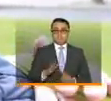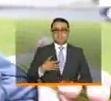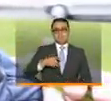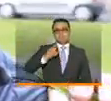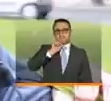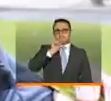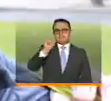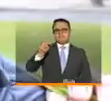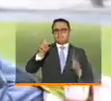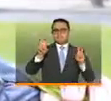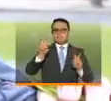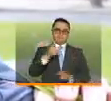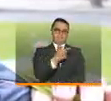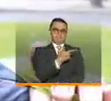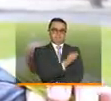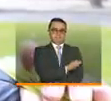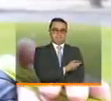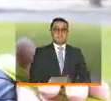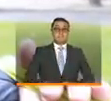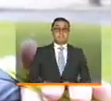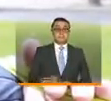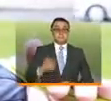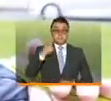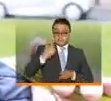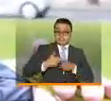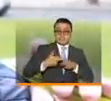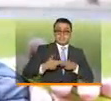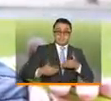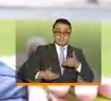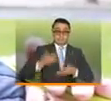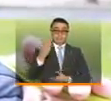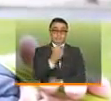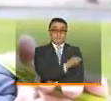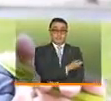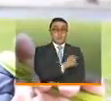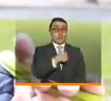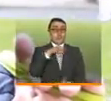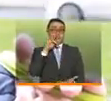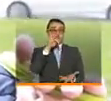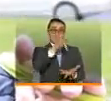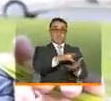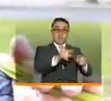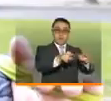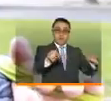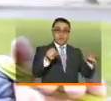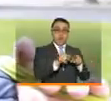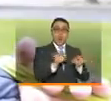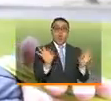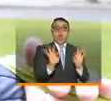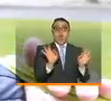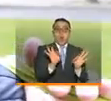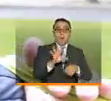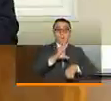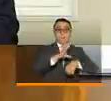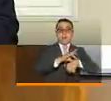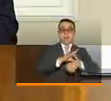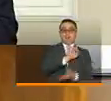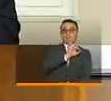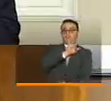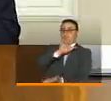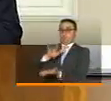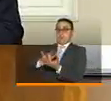con respecto a las vacunas. Cuando empiece la vacunación, ¿debo ir hasta algún sitio específico o irán hasta mi casa a aplicármela?